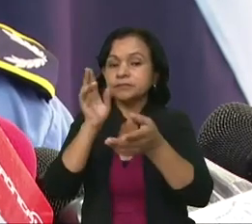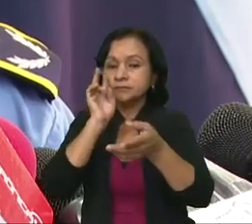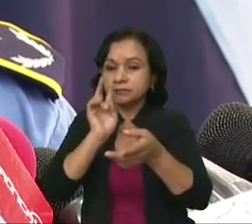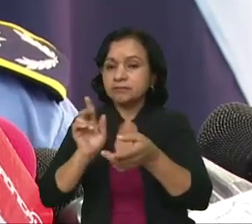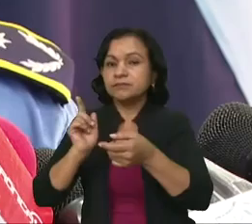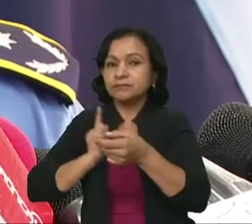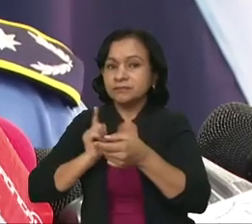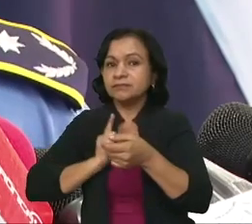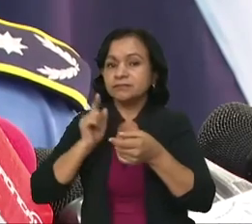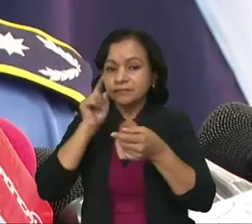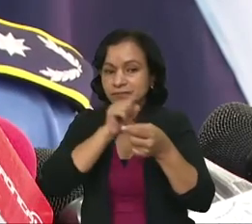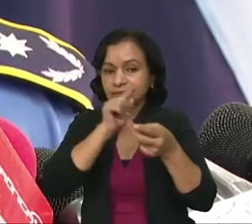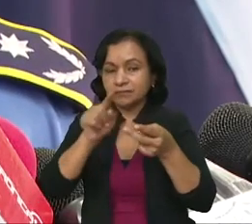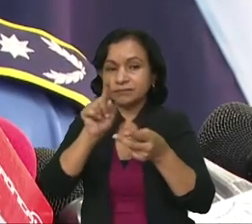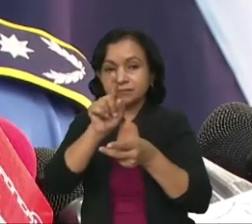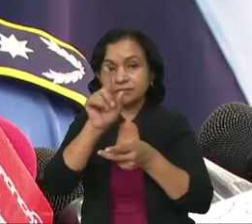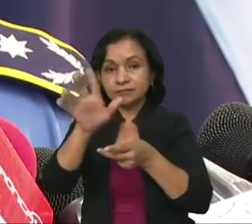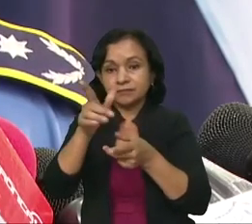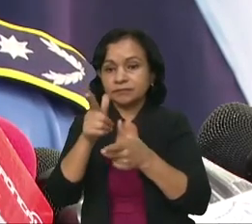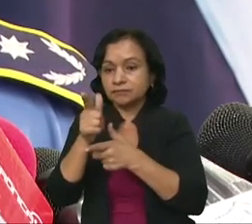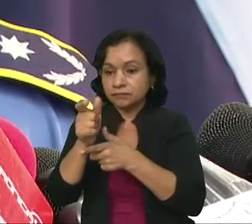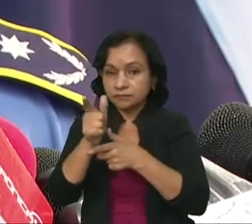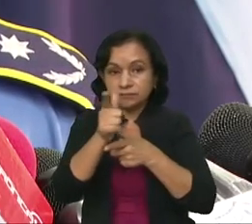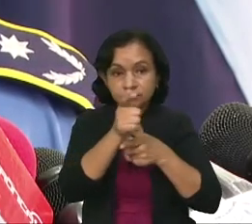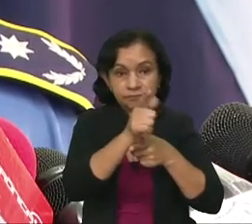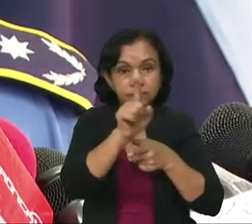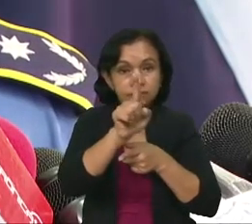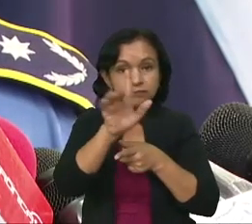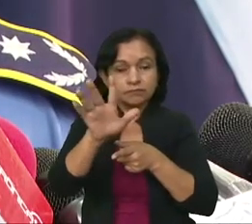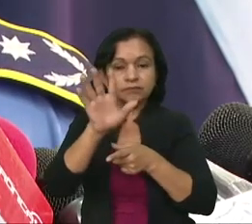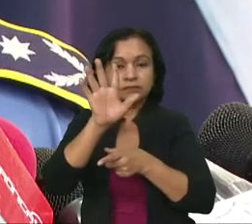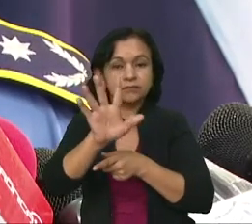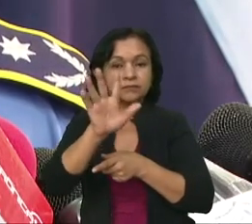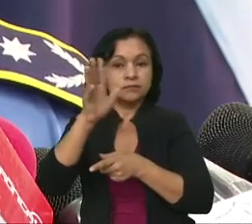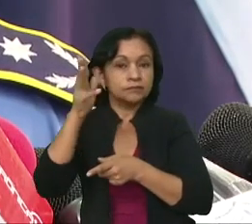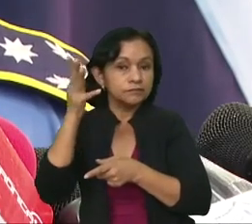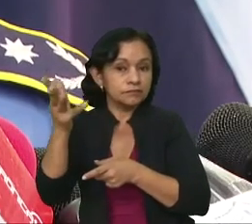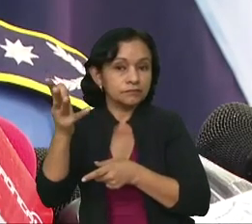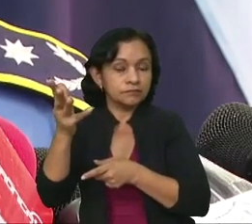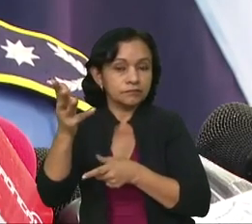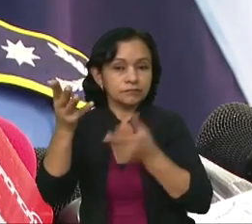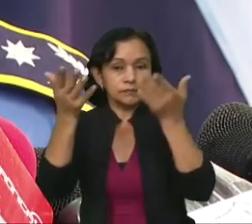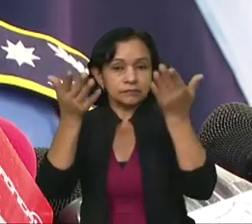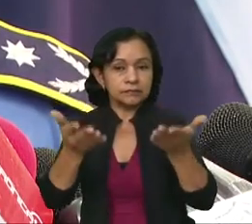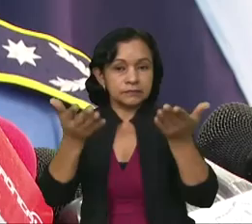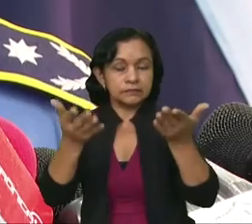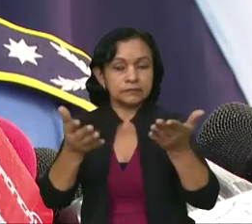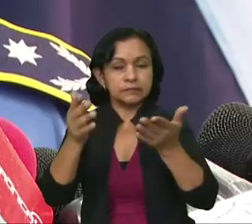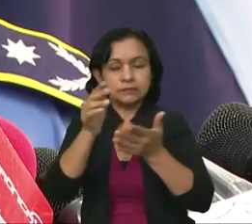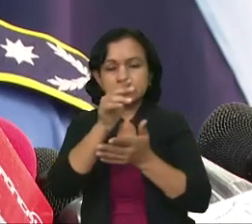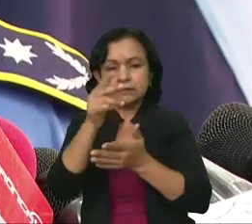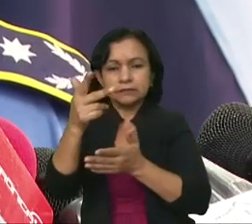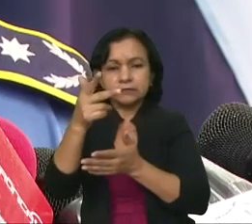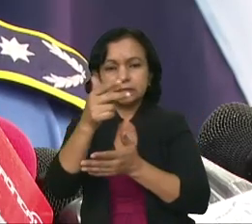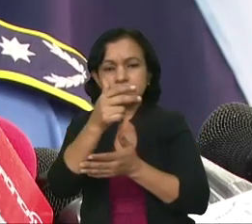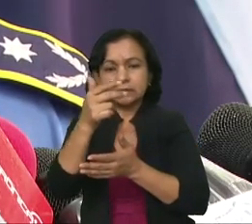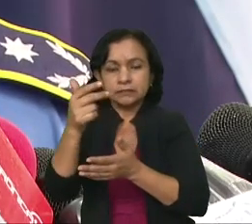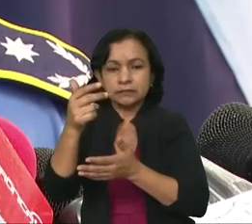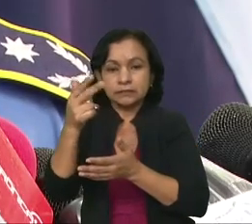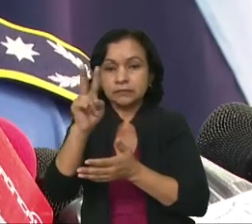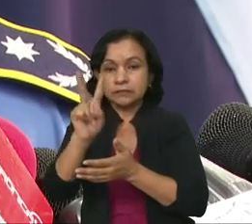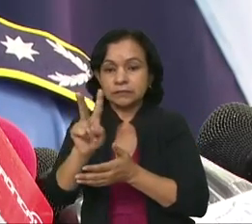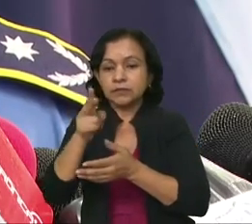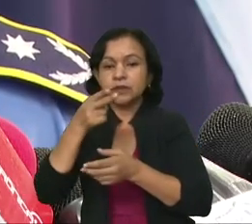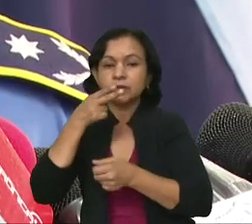delincuentes, 15 armas de fuego, 59 libras más 88 plantas de